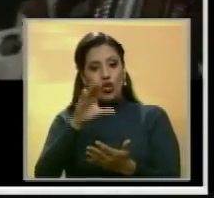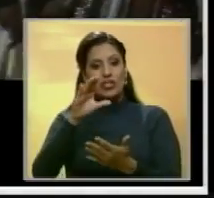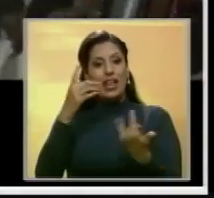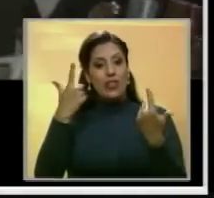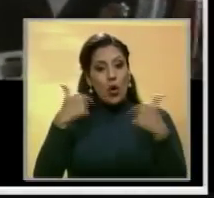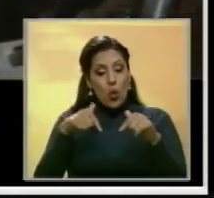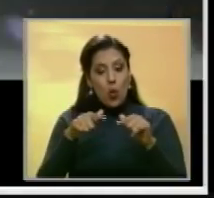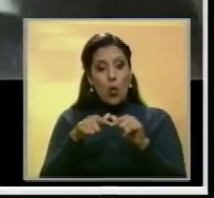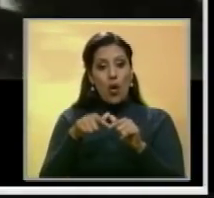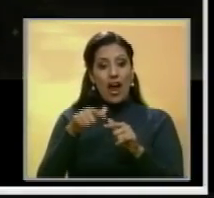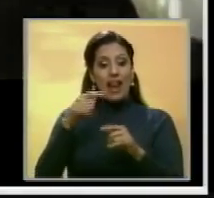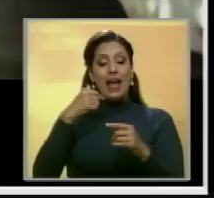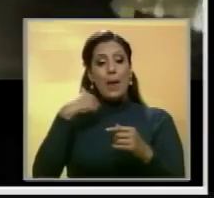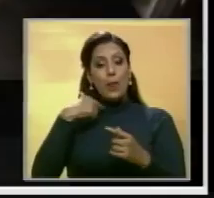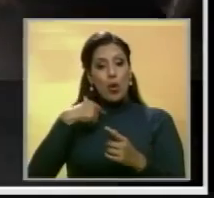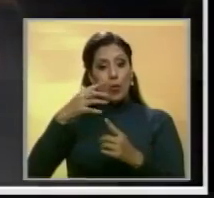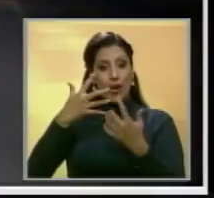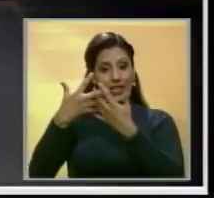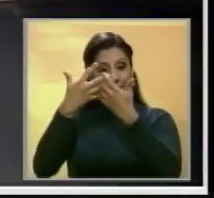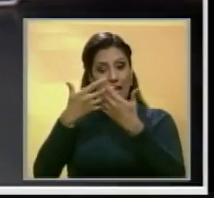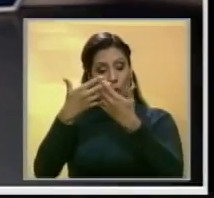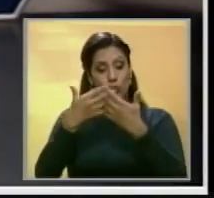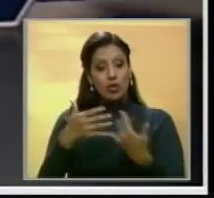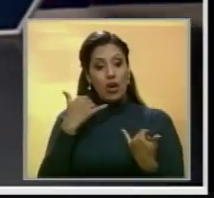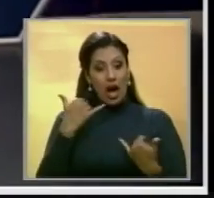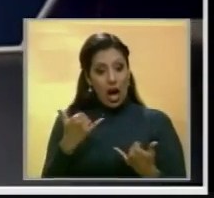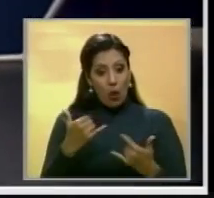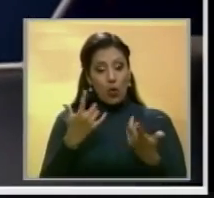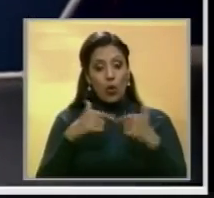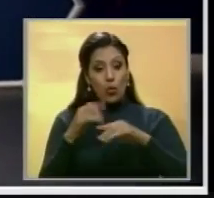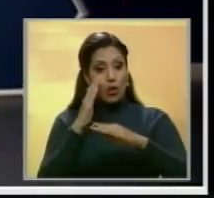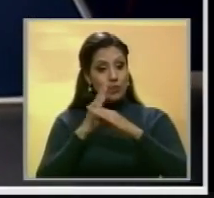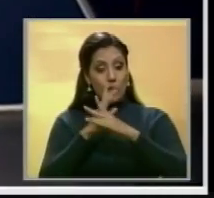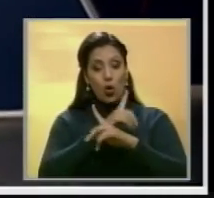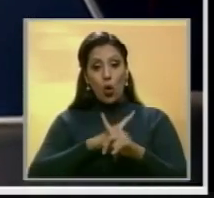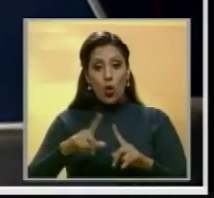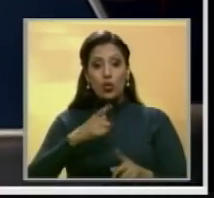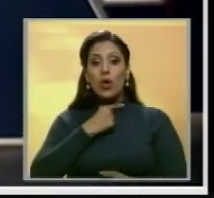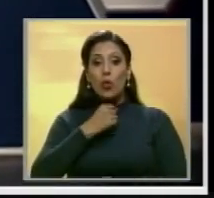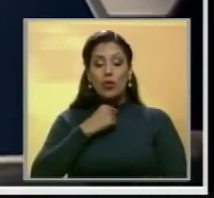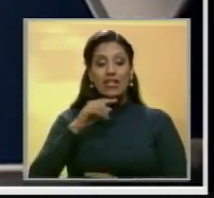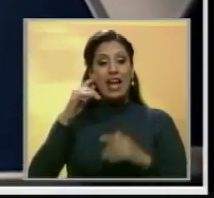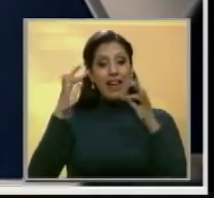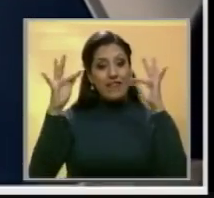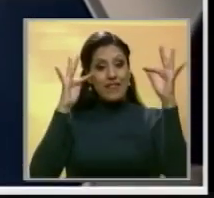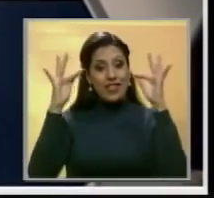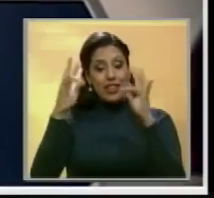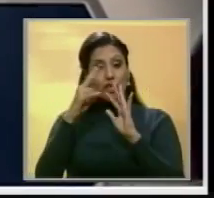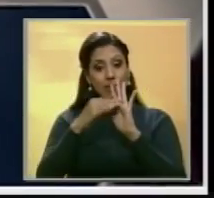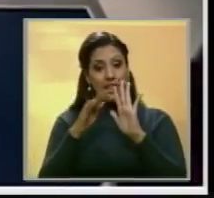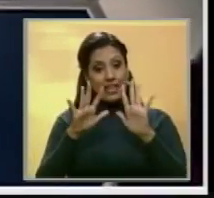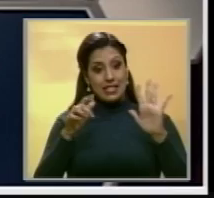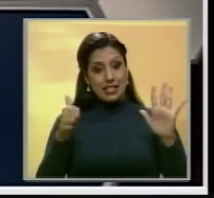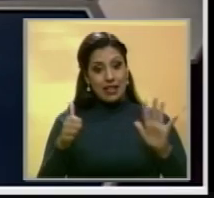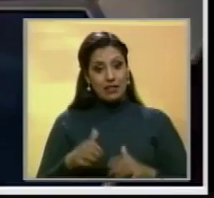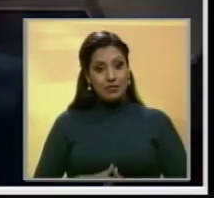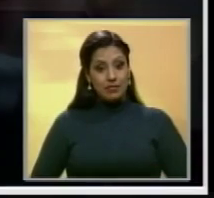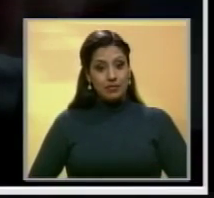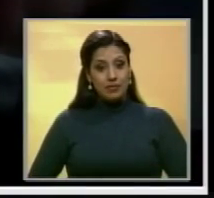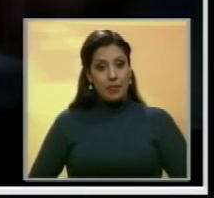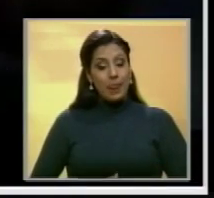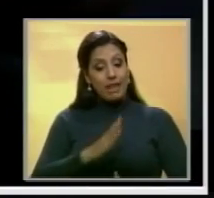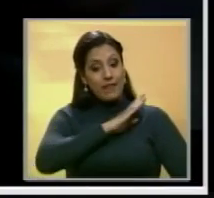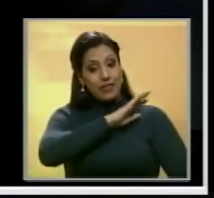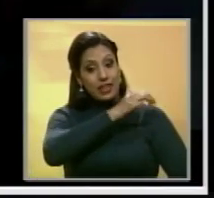celebrado atrás de la Perla de América. Y seguimos con Almodóvar y Julieta, que gustaron en el Festival de Cannes 2016.